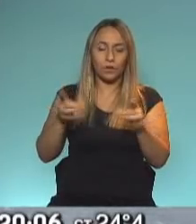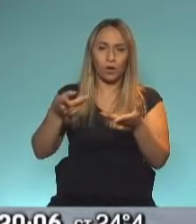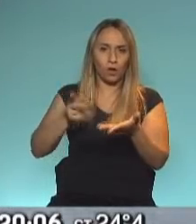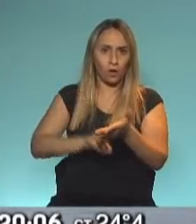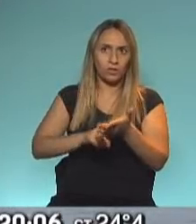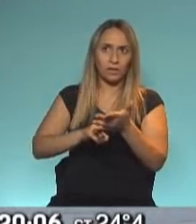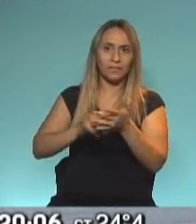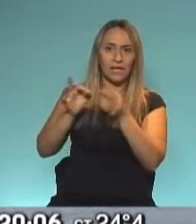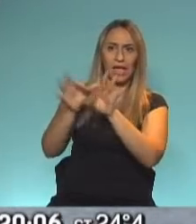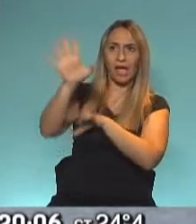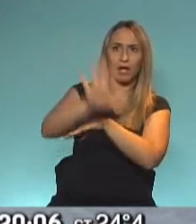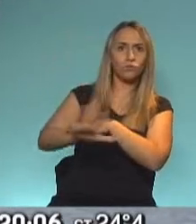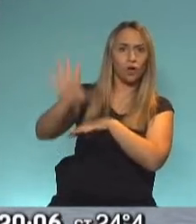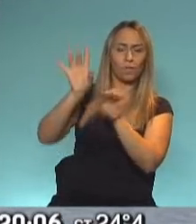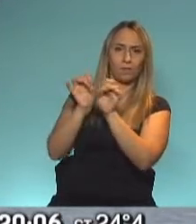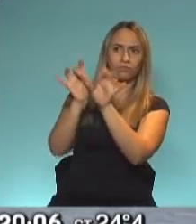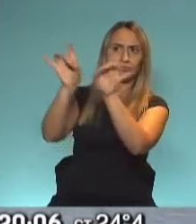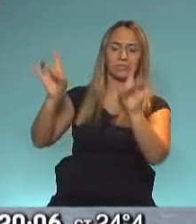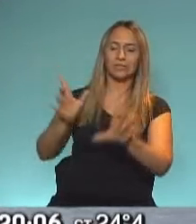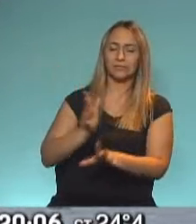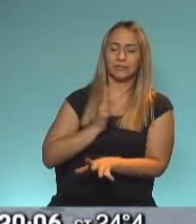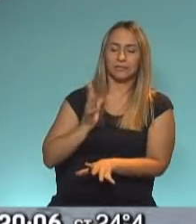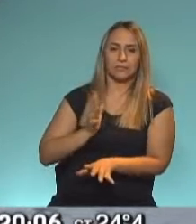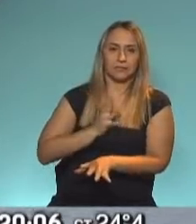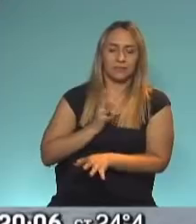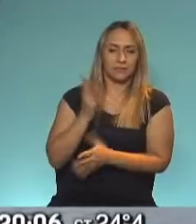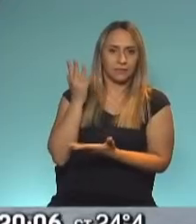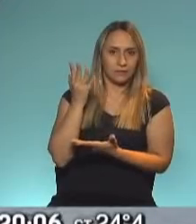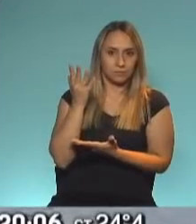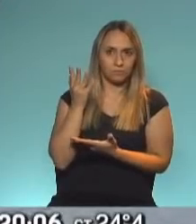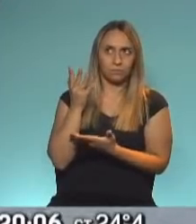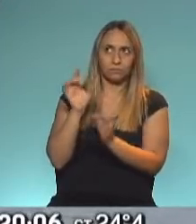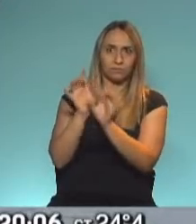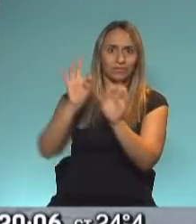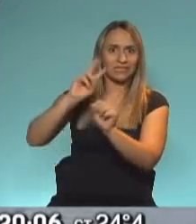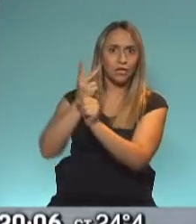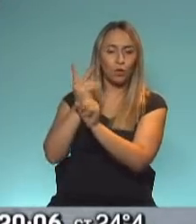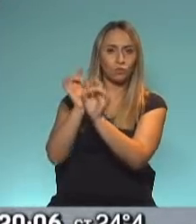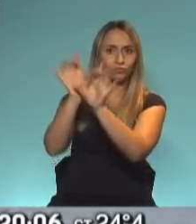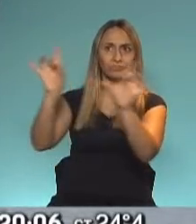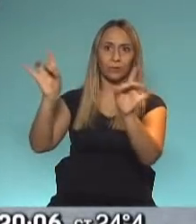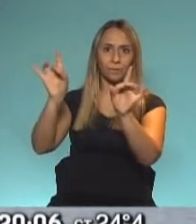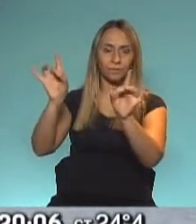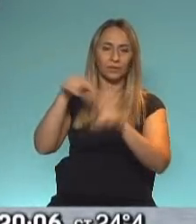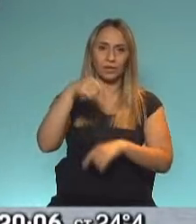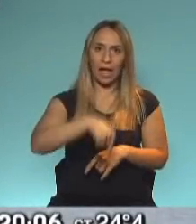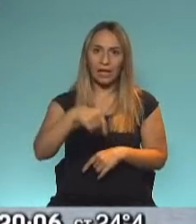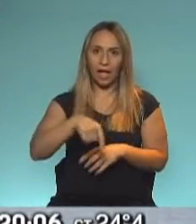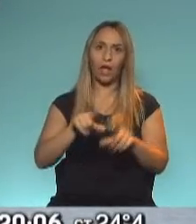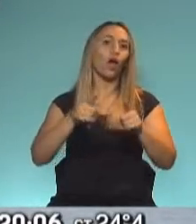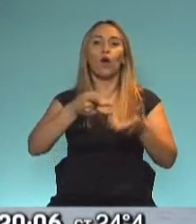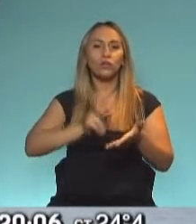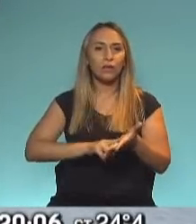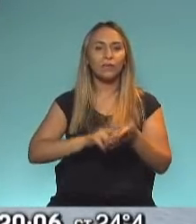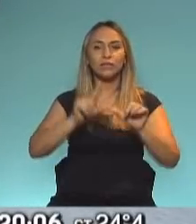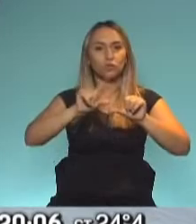en Europa que provoca escalofríos y estos rebotes y este número que aumenta considerablemente